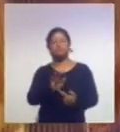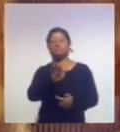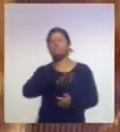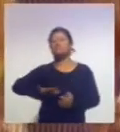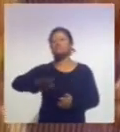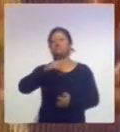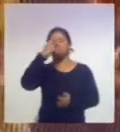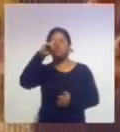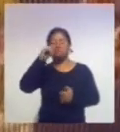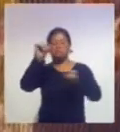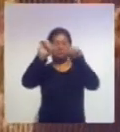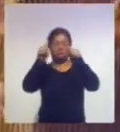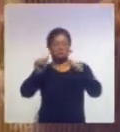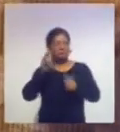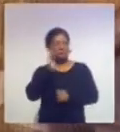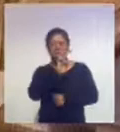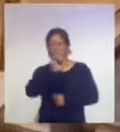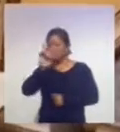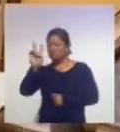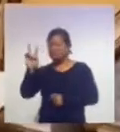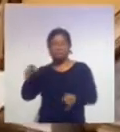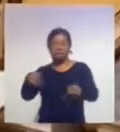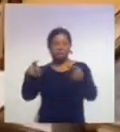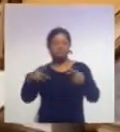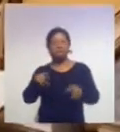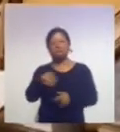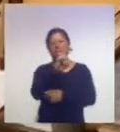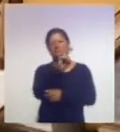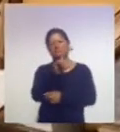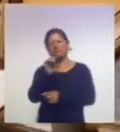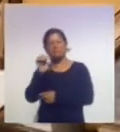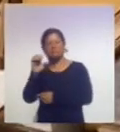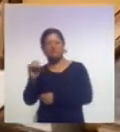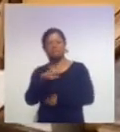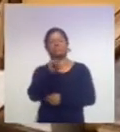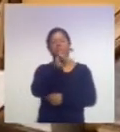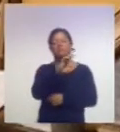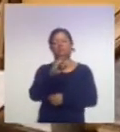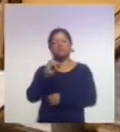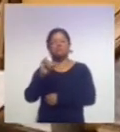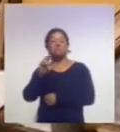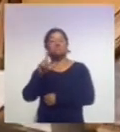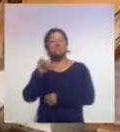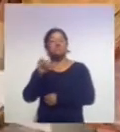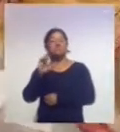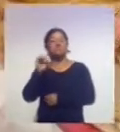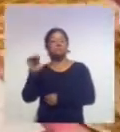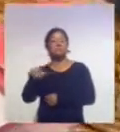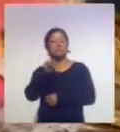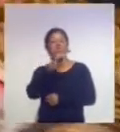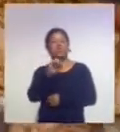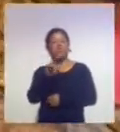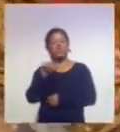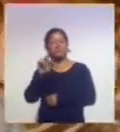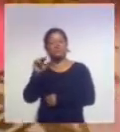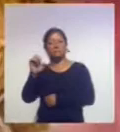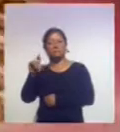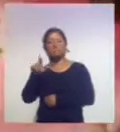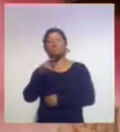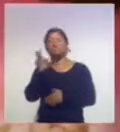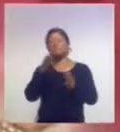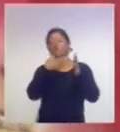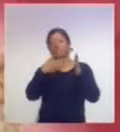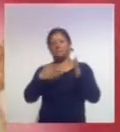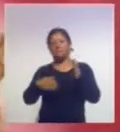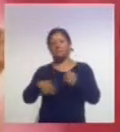sus artesanías. Usando técnicas como el óleo, acrílico y acuarela, el pintor Romárico Vieira ha plasmado a matadores